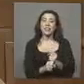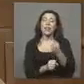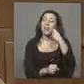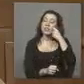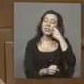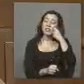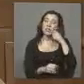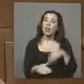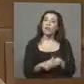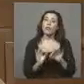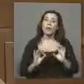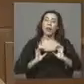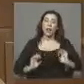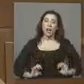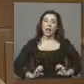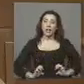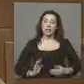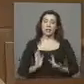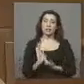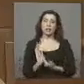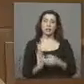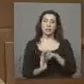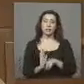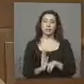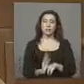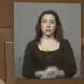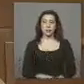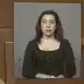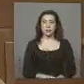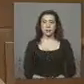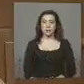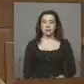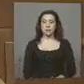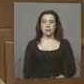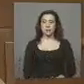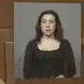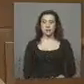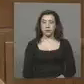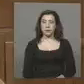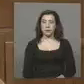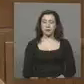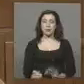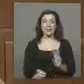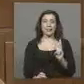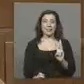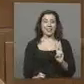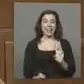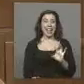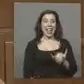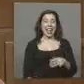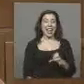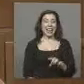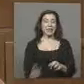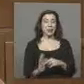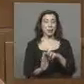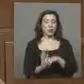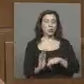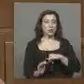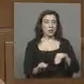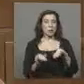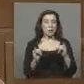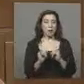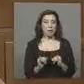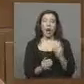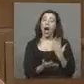fundamento ético de este proyecto. Y por eso, los tres ejes del proyecto se han mantenido. Han